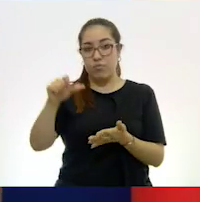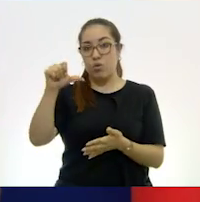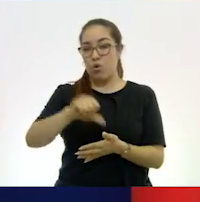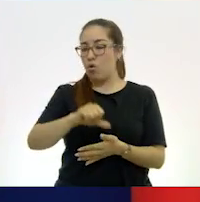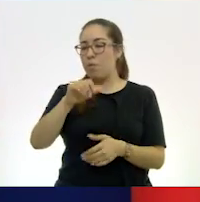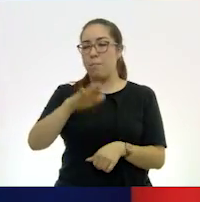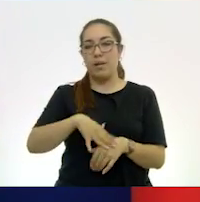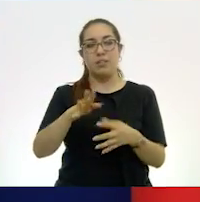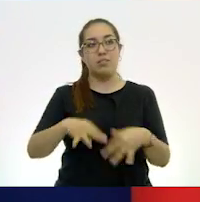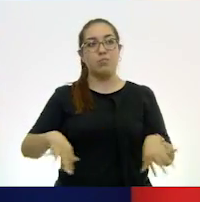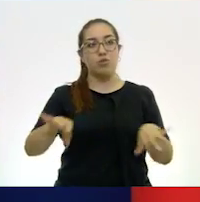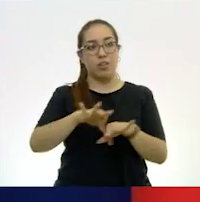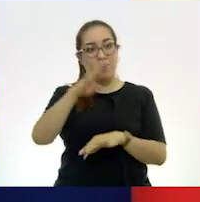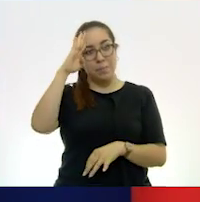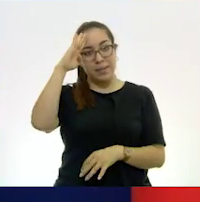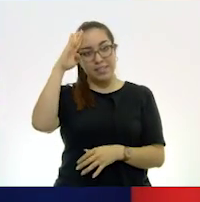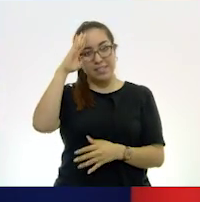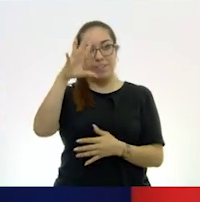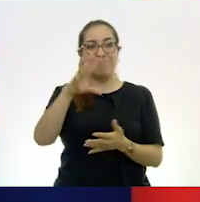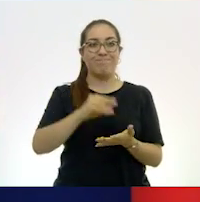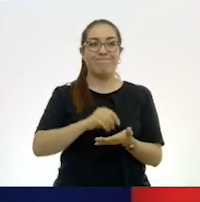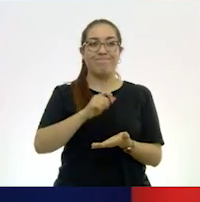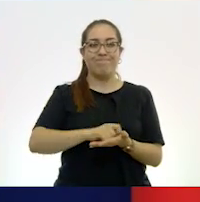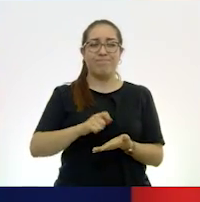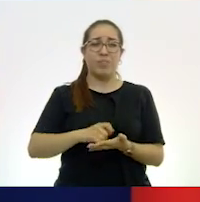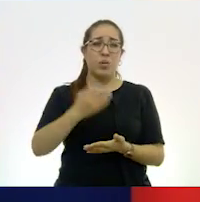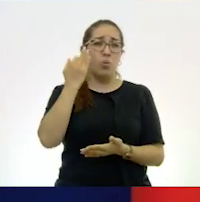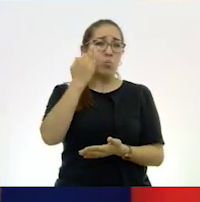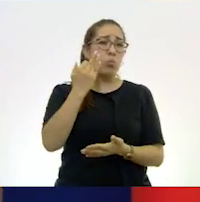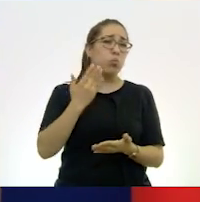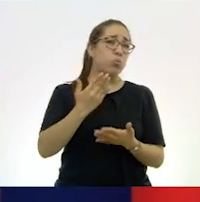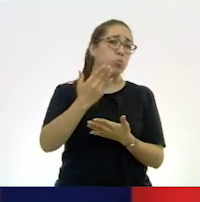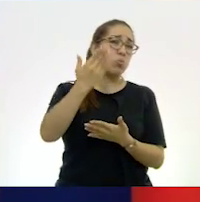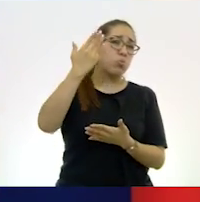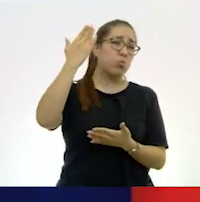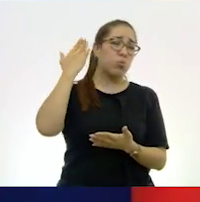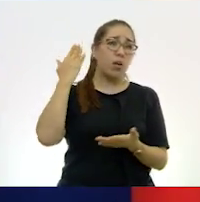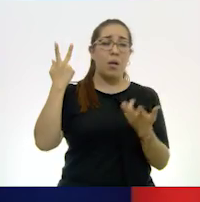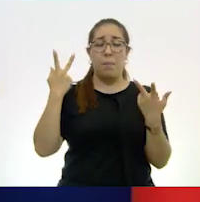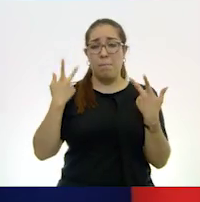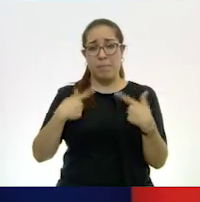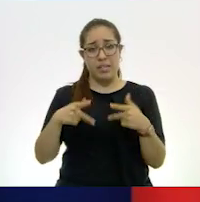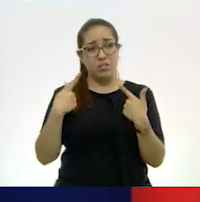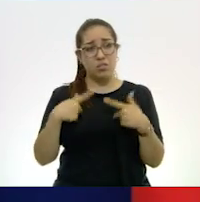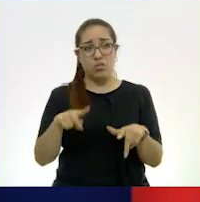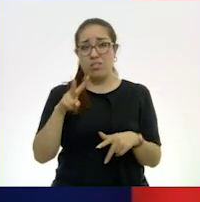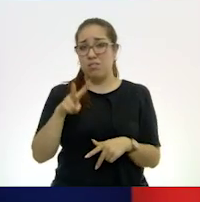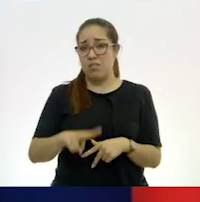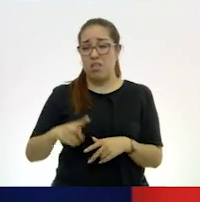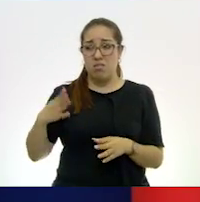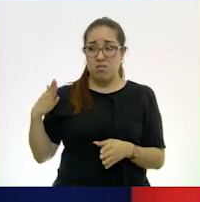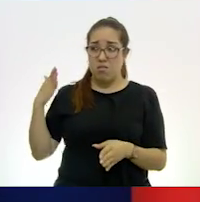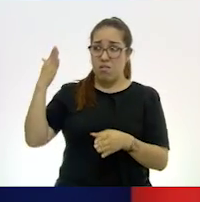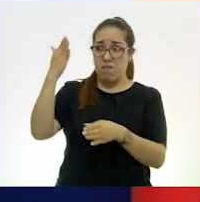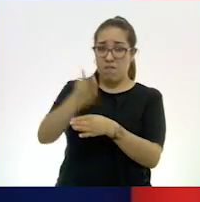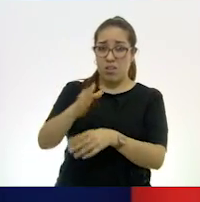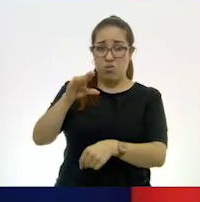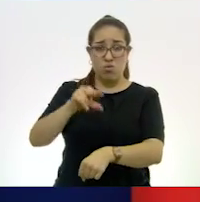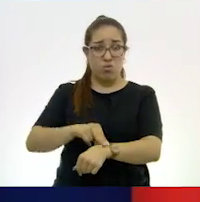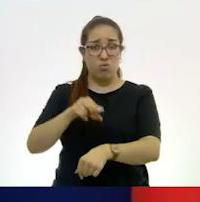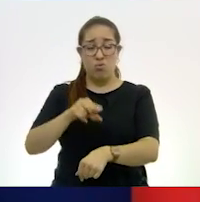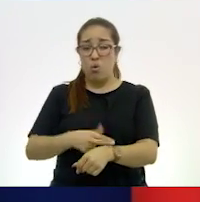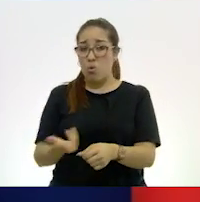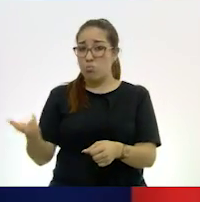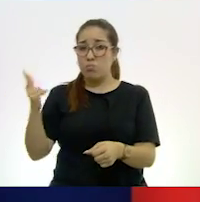consideren más importante. Hace mucho tiempo la gente no tenía posibilidades de acudir a un hospital cuando